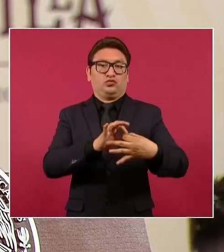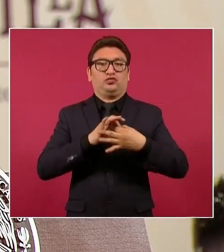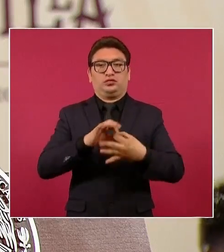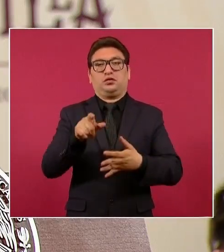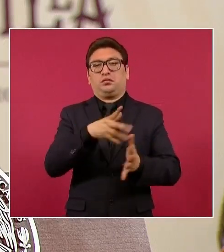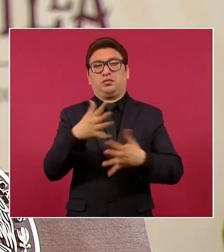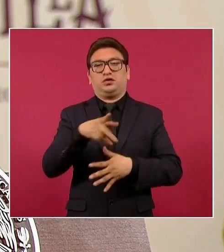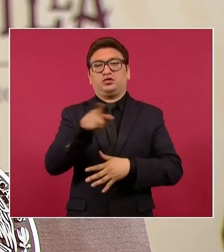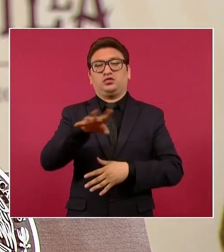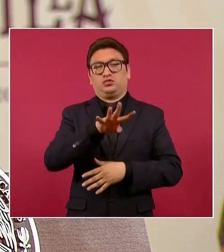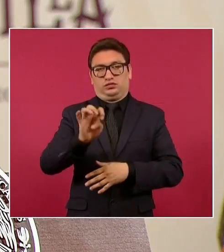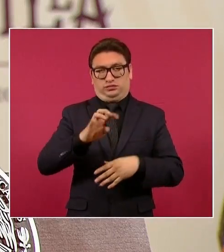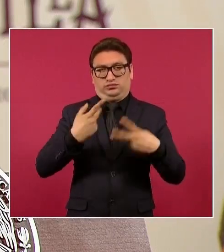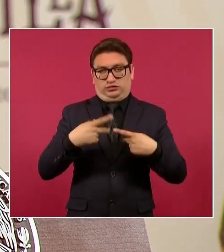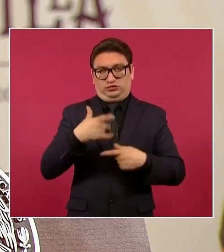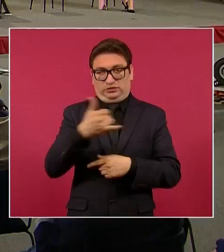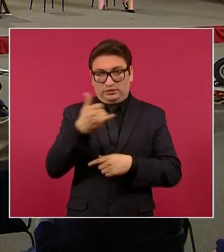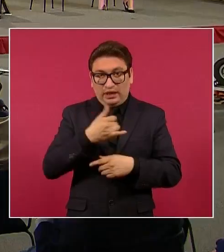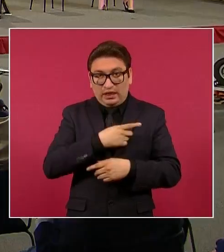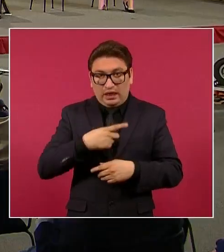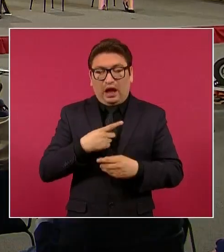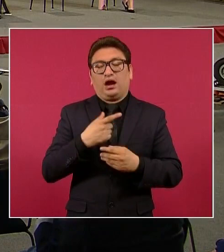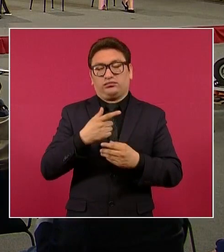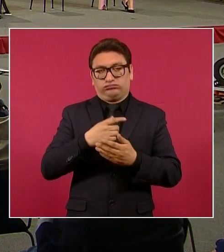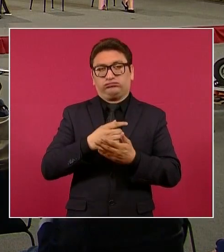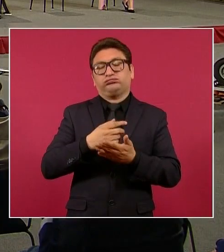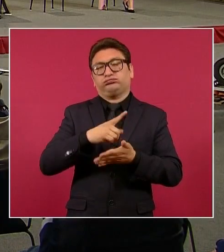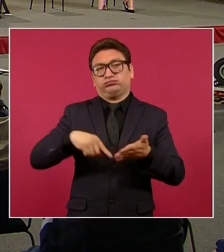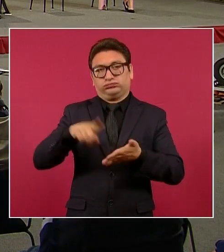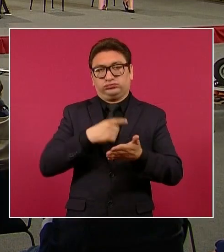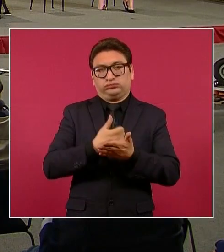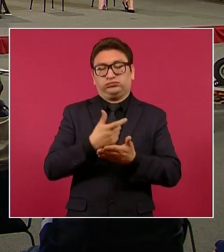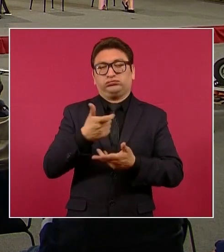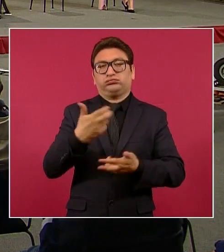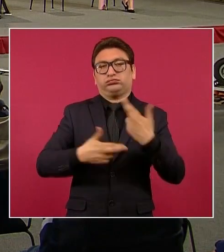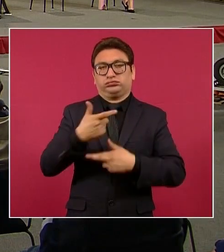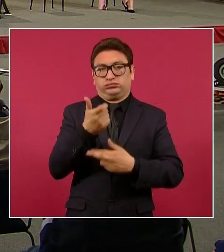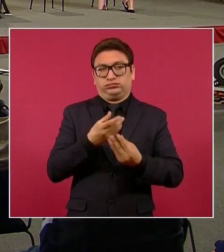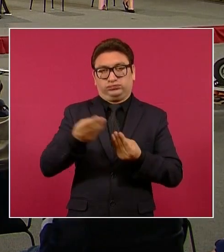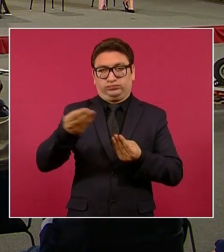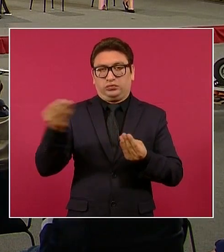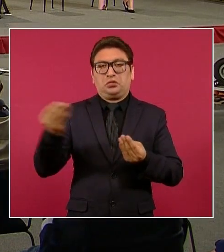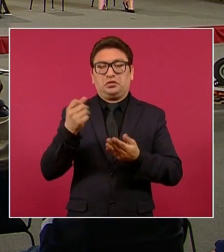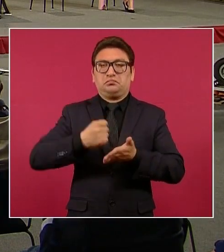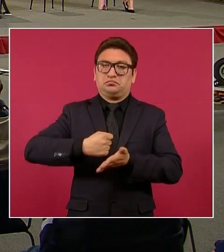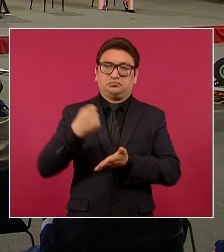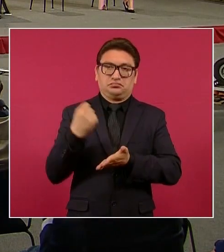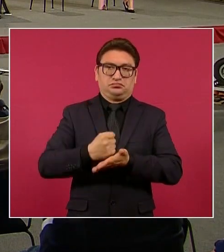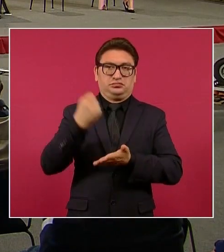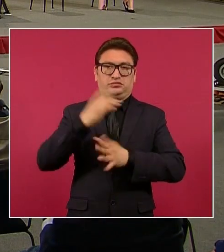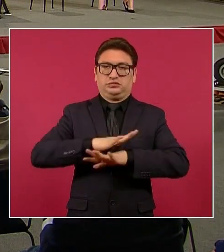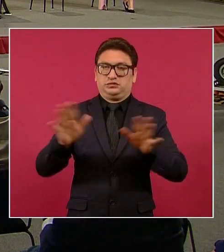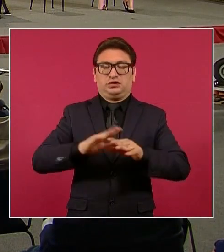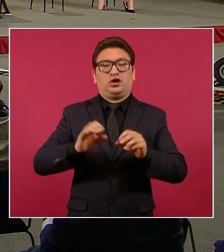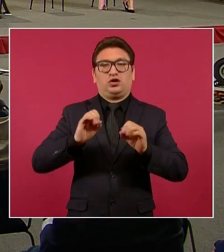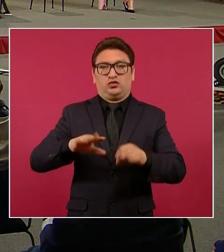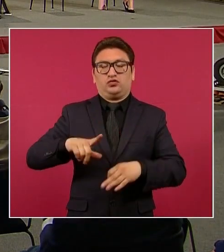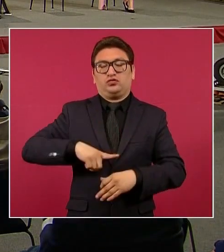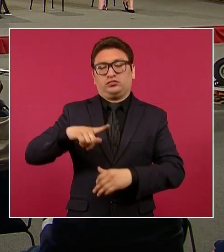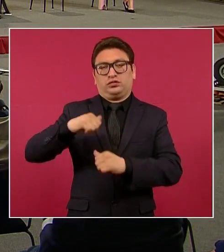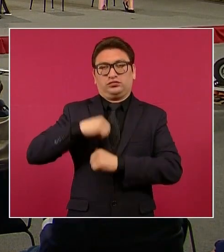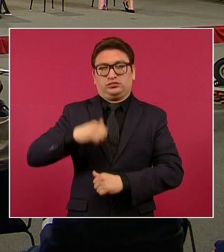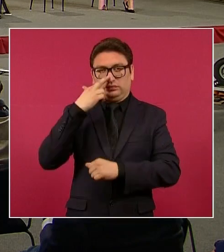tienen alrededor de 400. Y puedo decir con gusto que ya también fue aprobado por nuestra Comisión Ejecutiva y por la Junta Directiva del